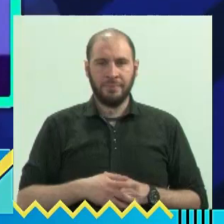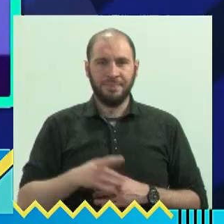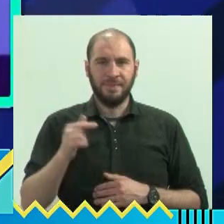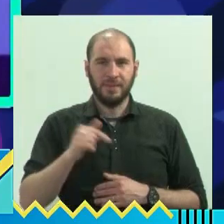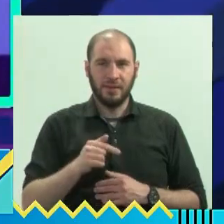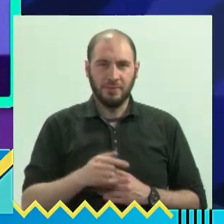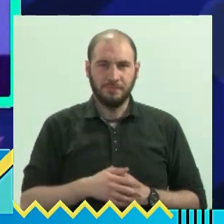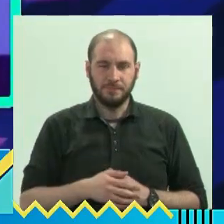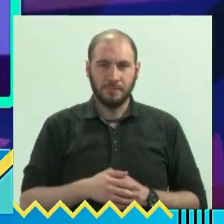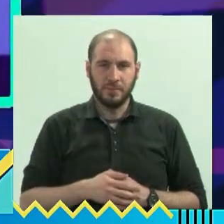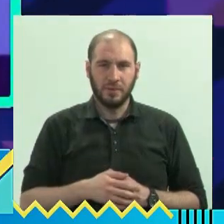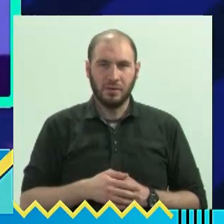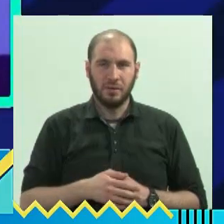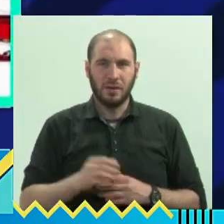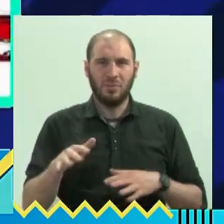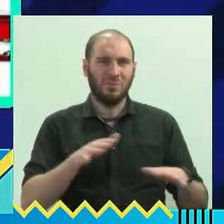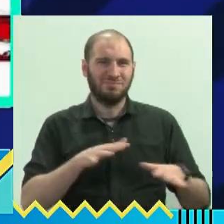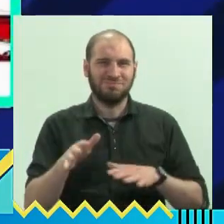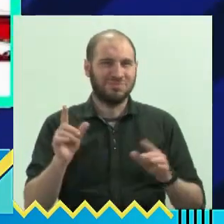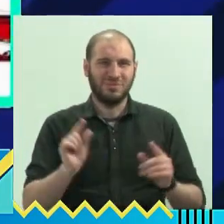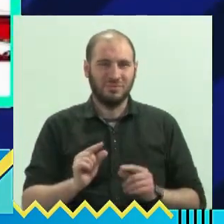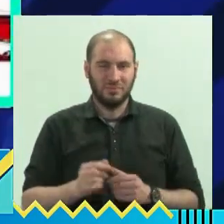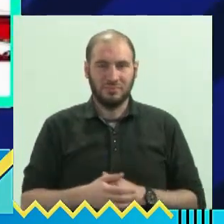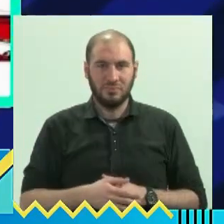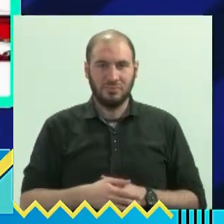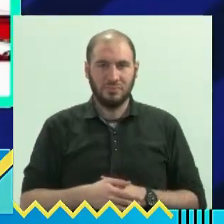genera no genera un movimiento,